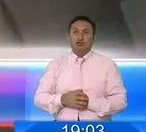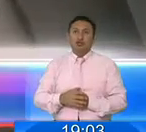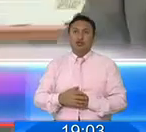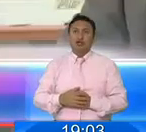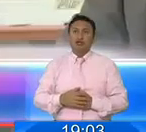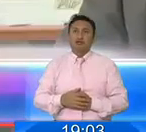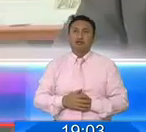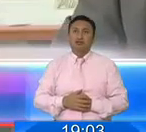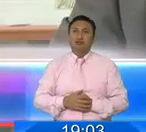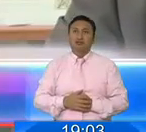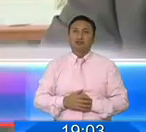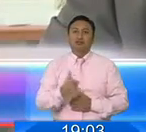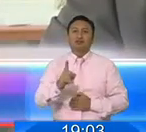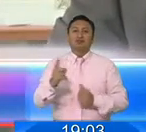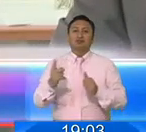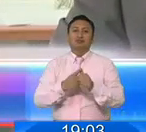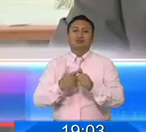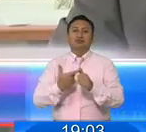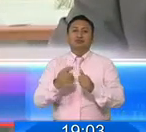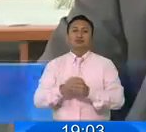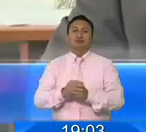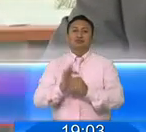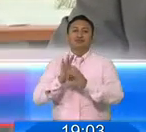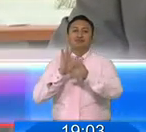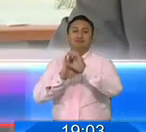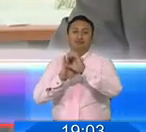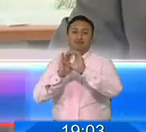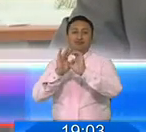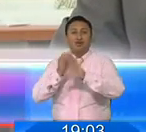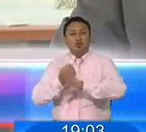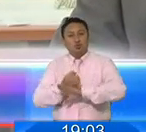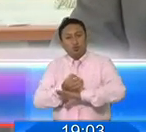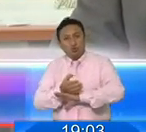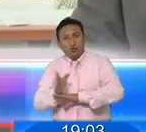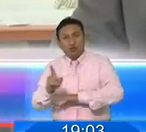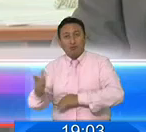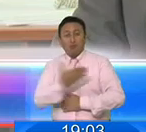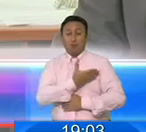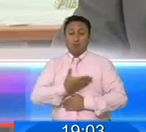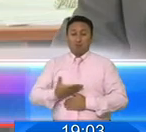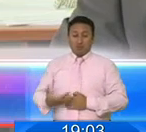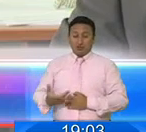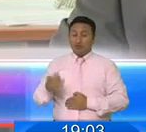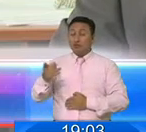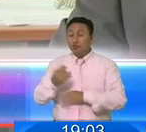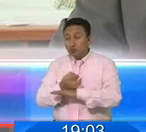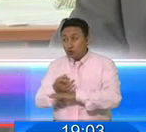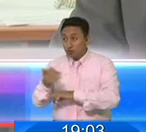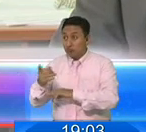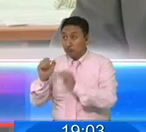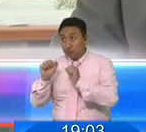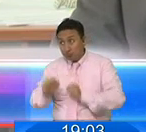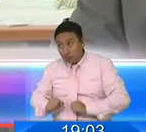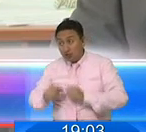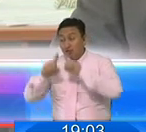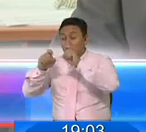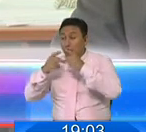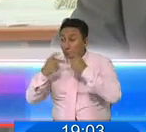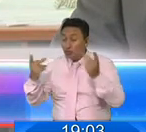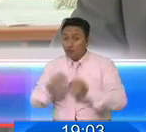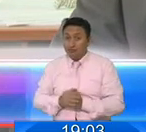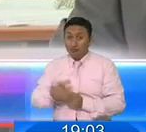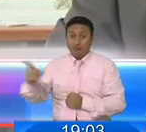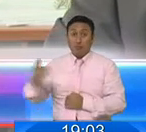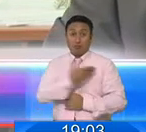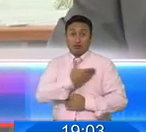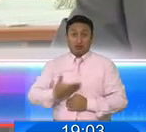debería seguir primero el consejo de participación ciudadana sólo sugiere y le sugiere al presidente que haga la convocatoria a una consulta el si